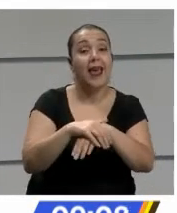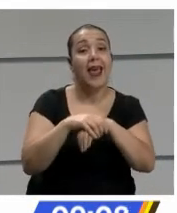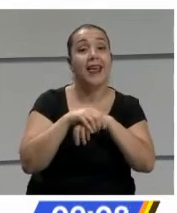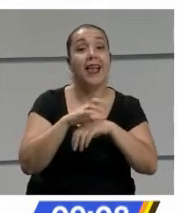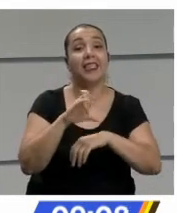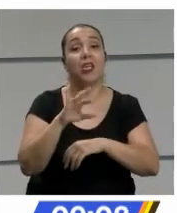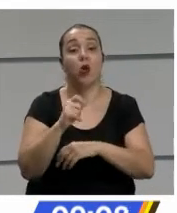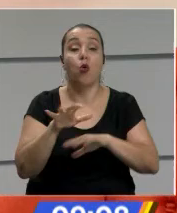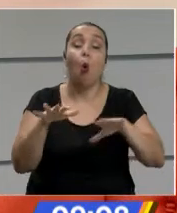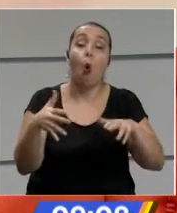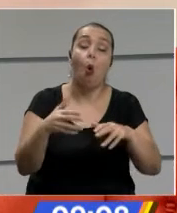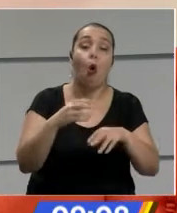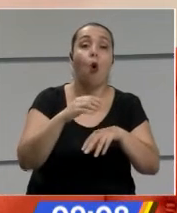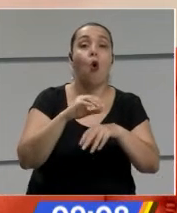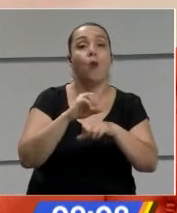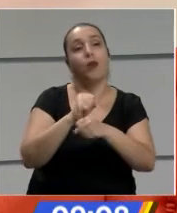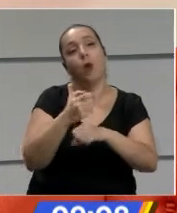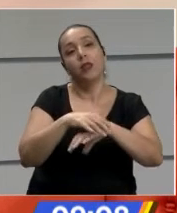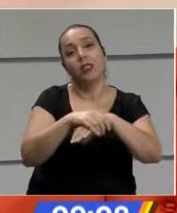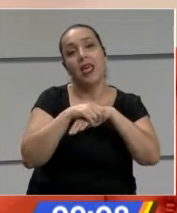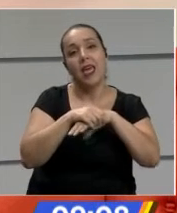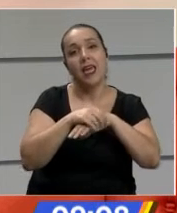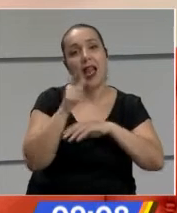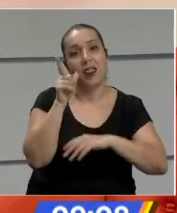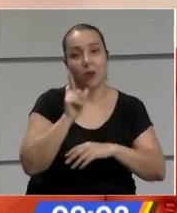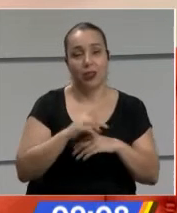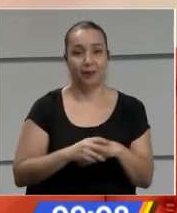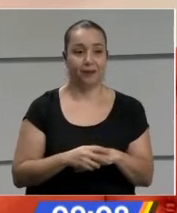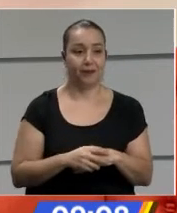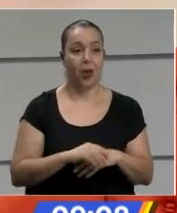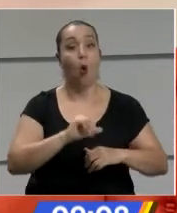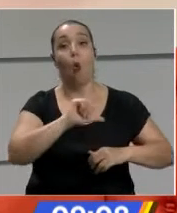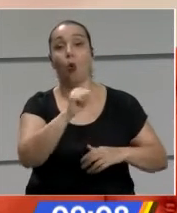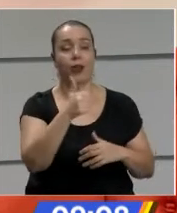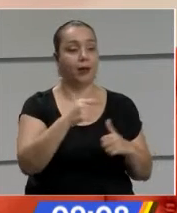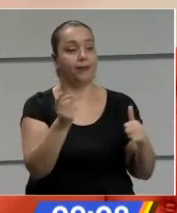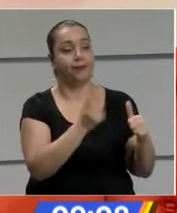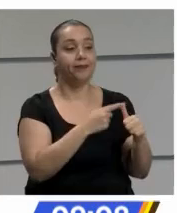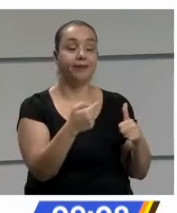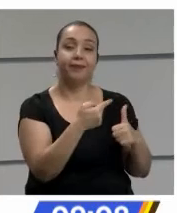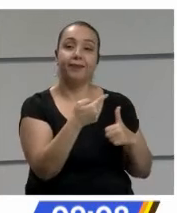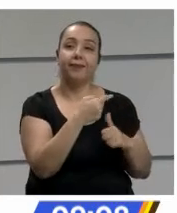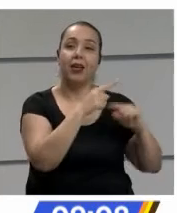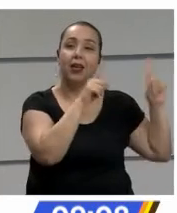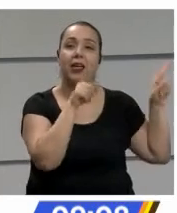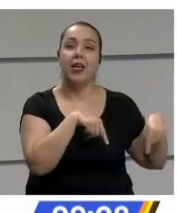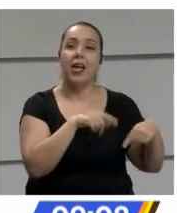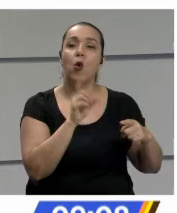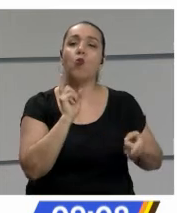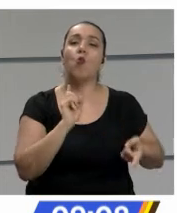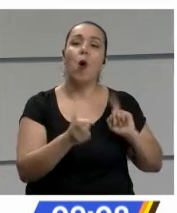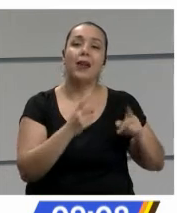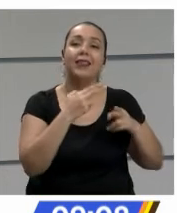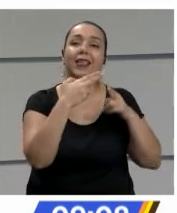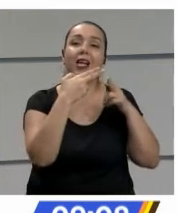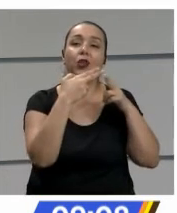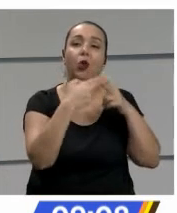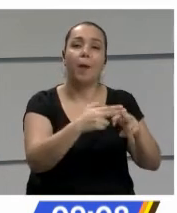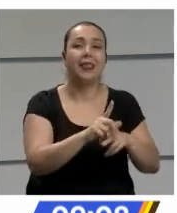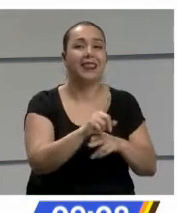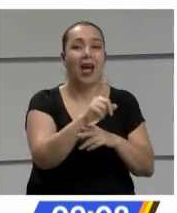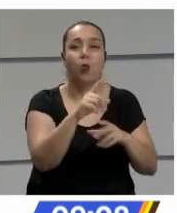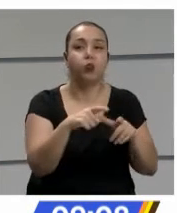o inglés limonense. Excelente. Muy bien. La siguiente. La siguiente trivia es, dice... ¿Cuál es el nombre de uno de